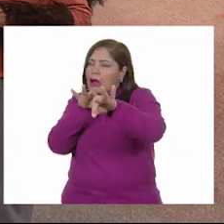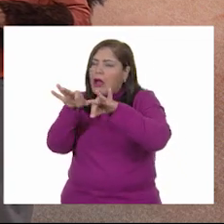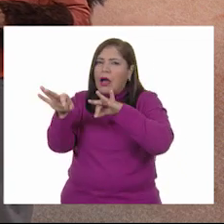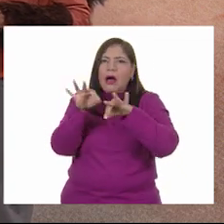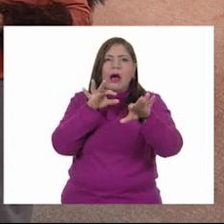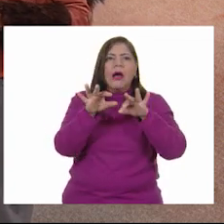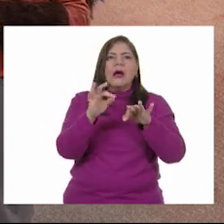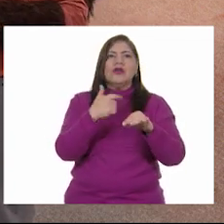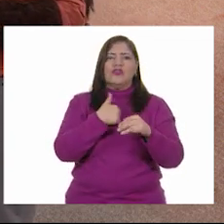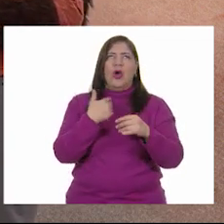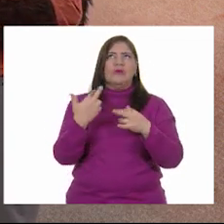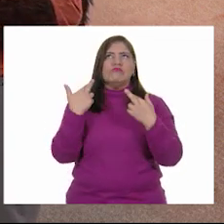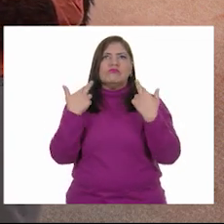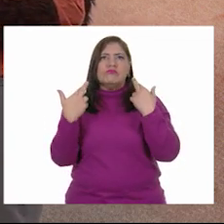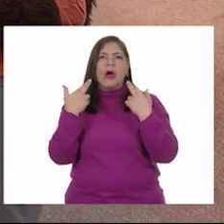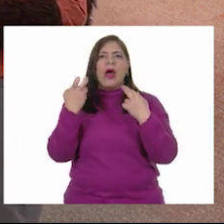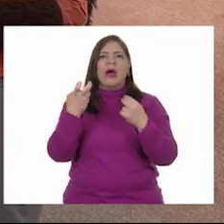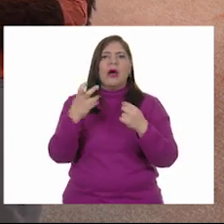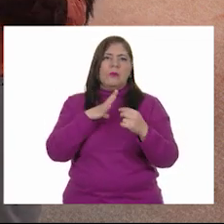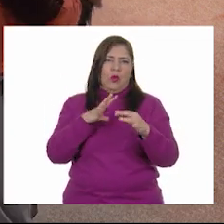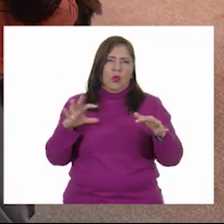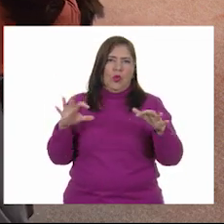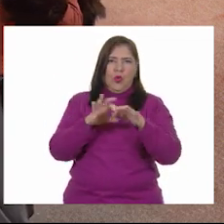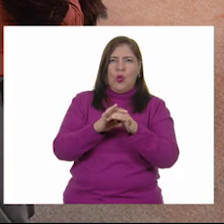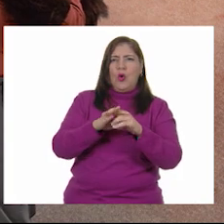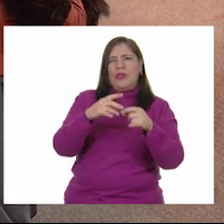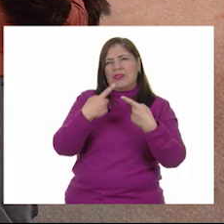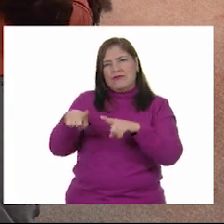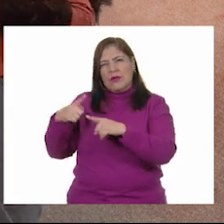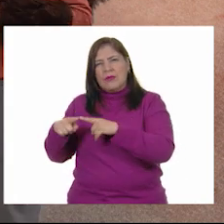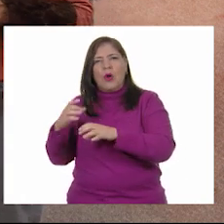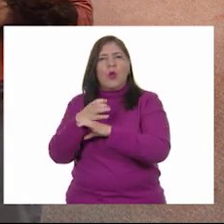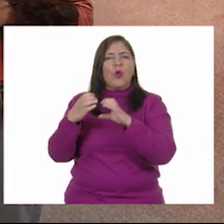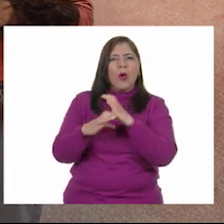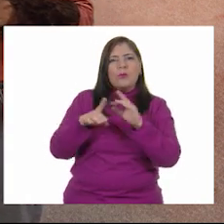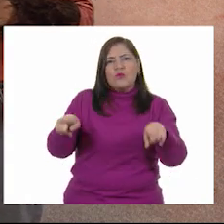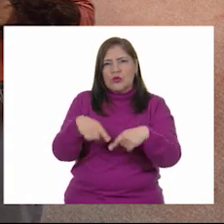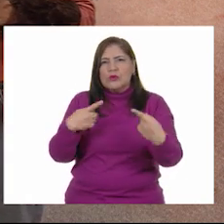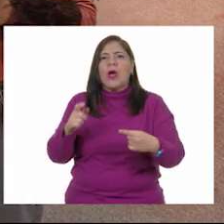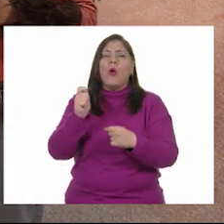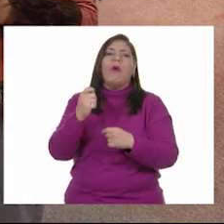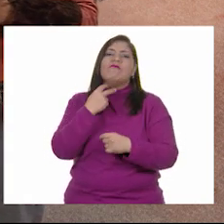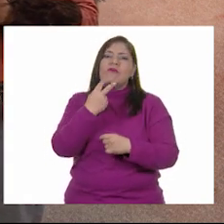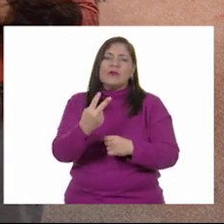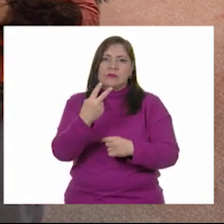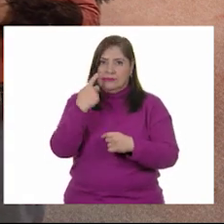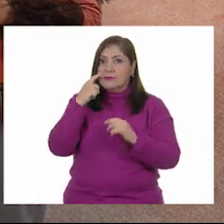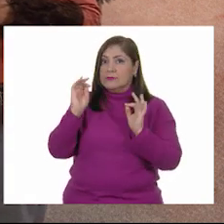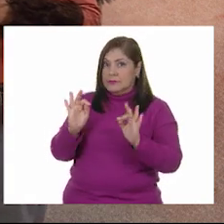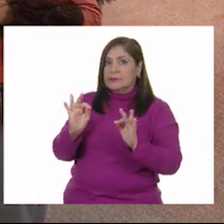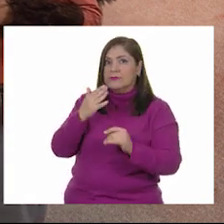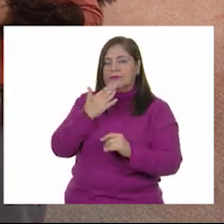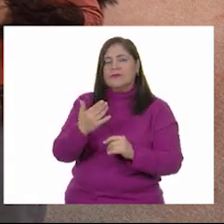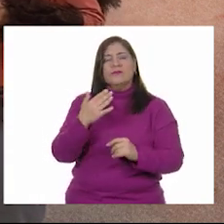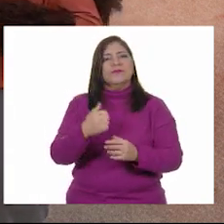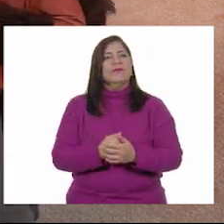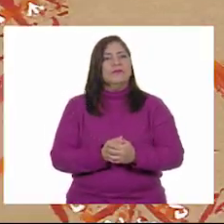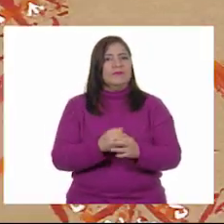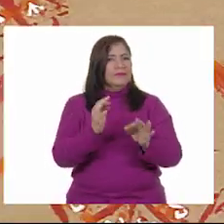yo produciré con estos instrumentos musicales o con mi voz. ¿Listos? ¡Listos!